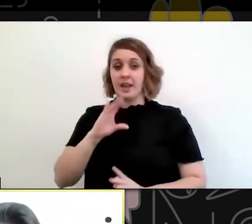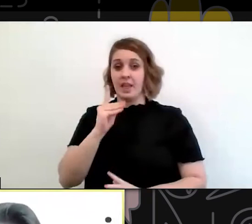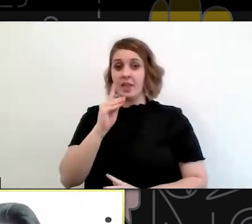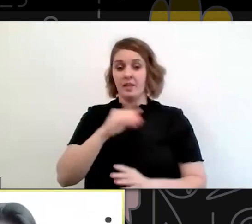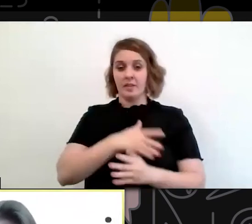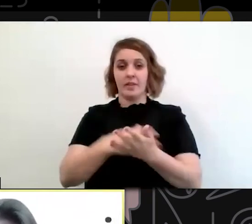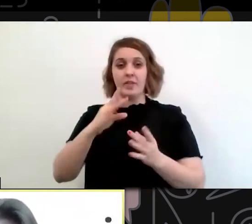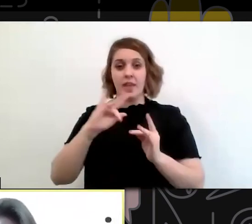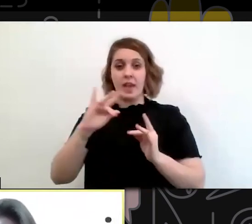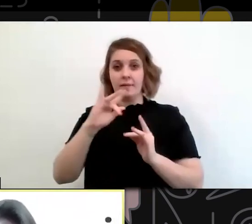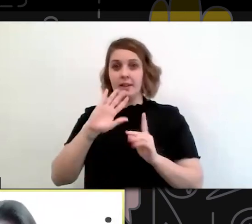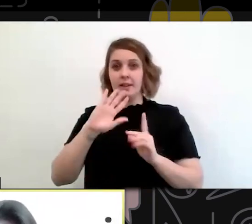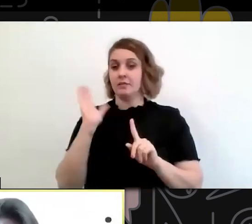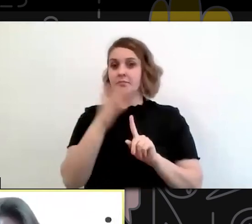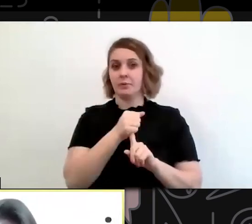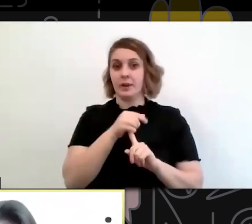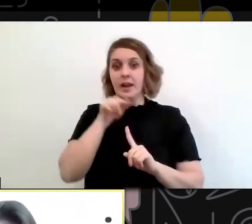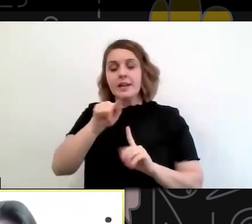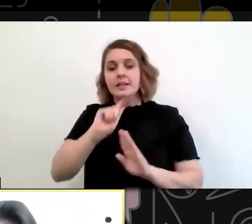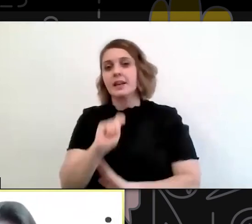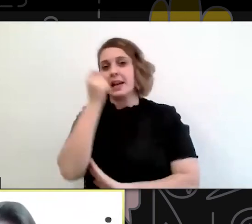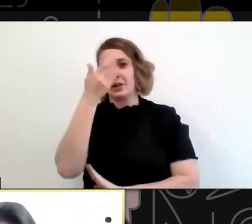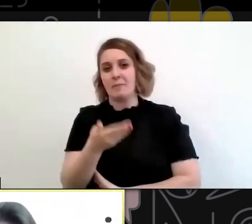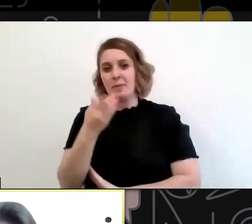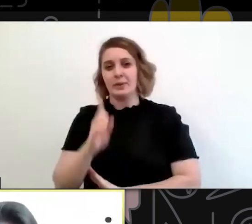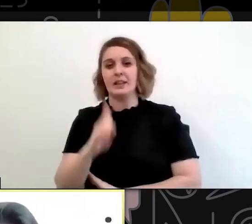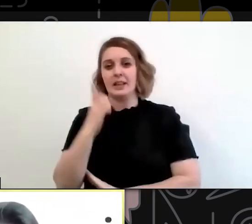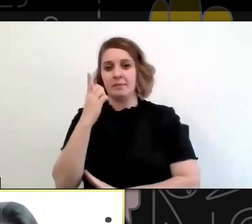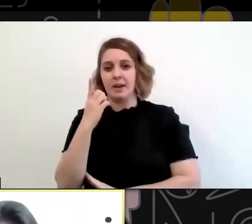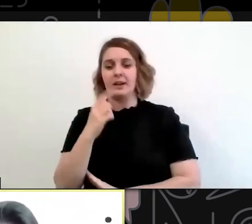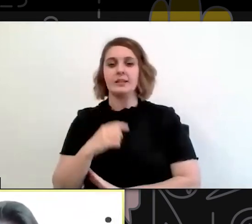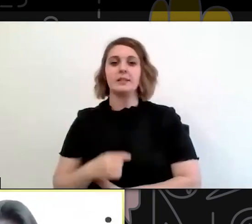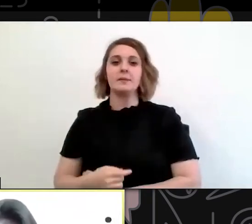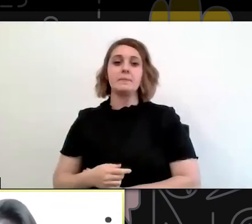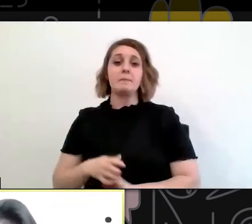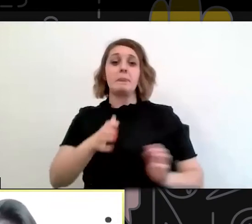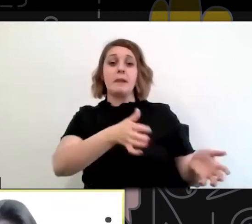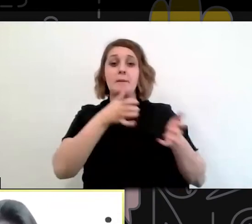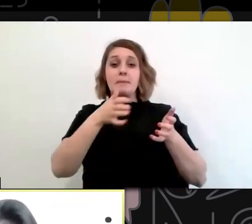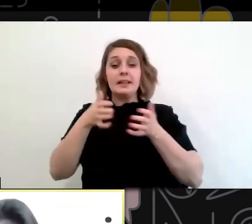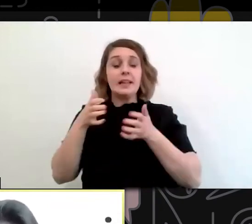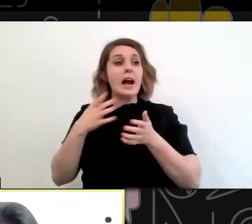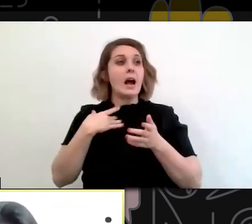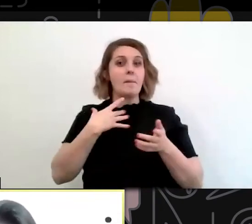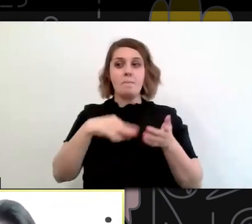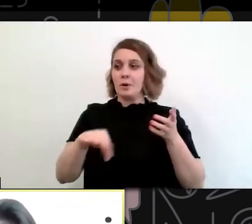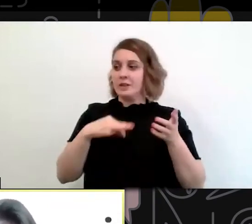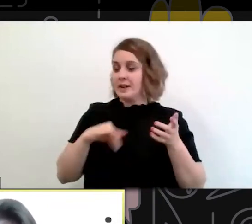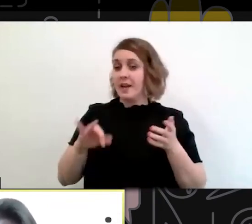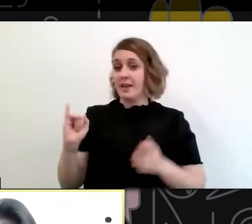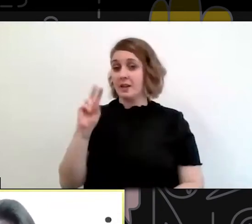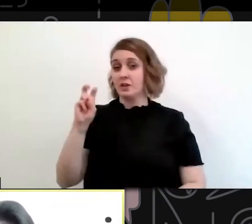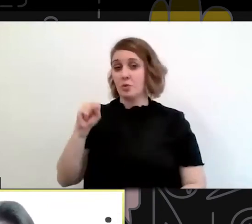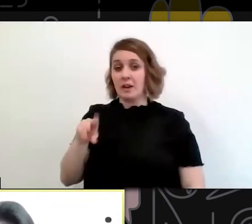creo que este ha sido el hito más importante. Todas las ventajas y las posibilidades que Juan Francisco ha